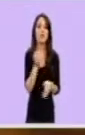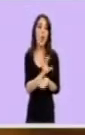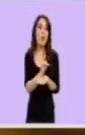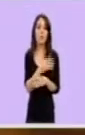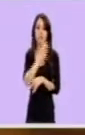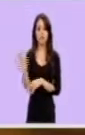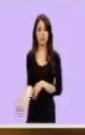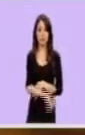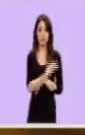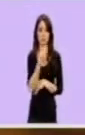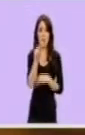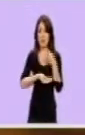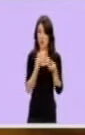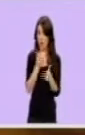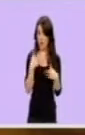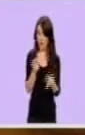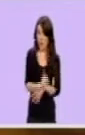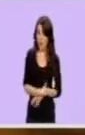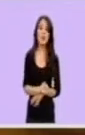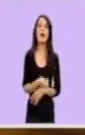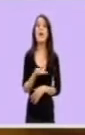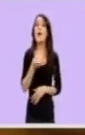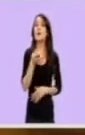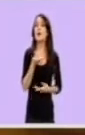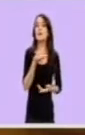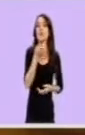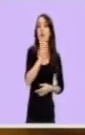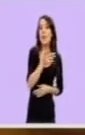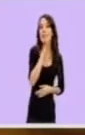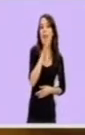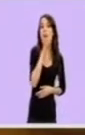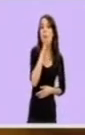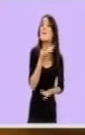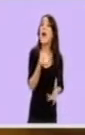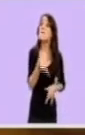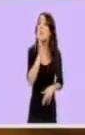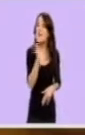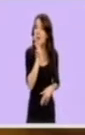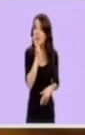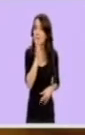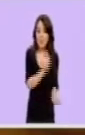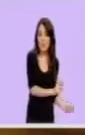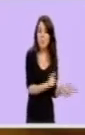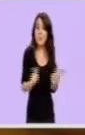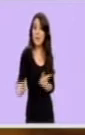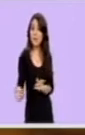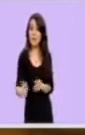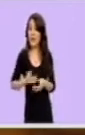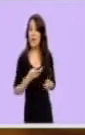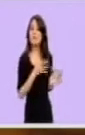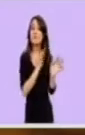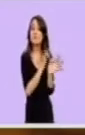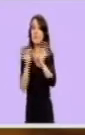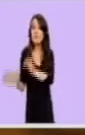una derivación de agua solo para el sistema de agua potable que va directamente a los depósitos